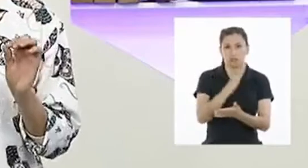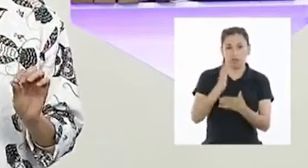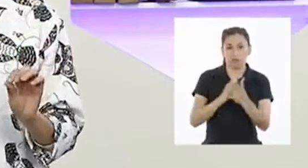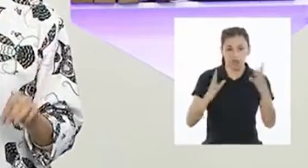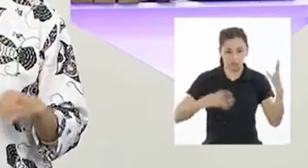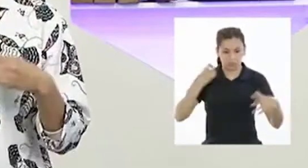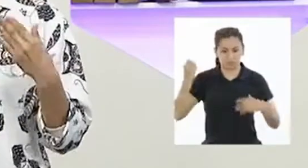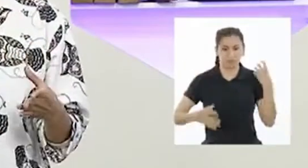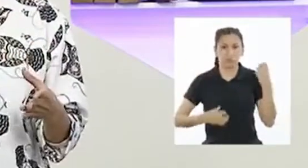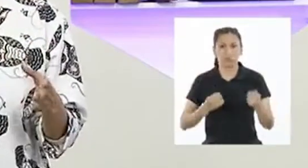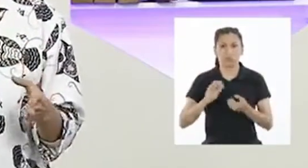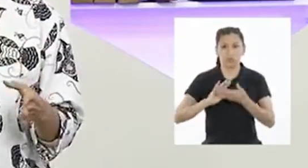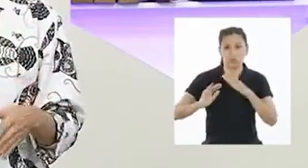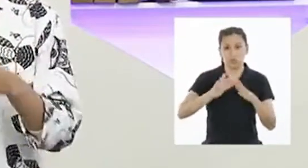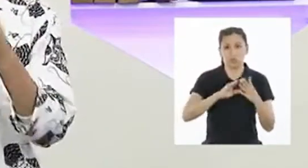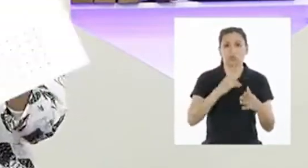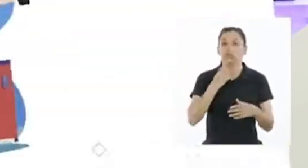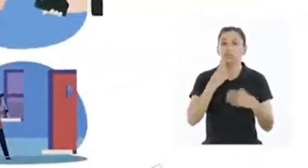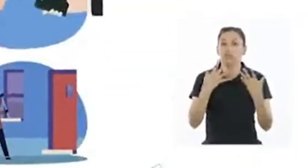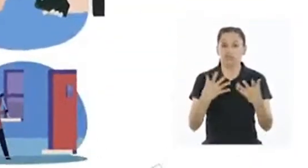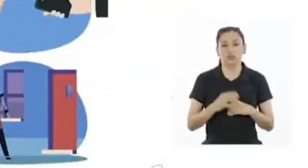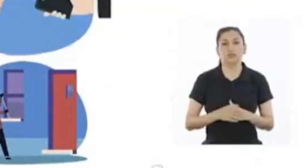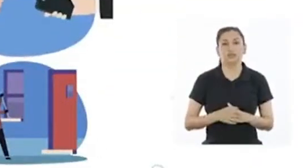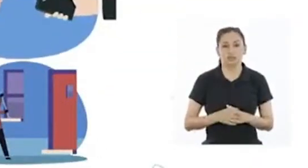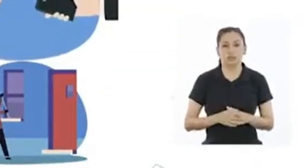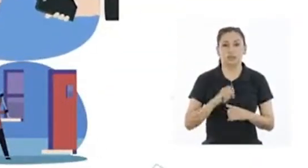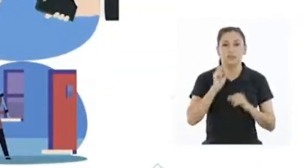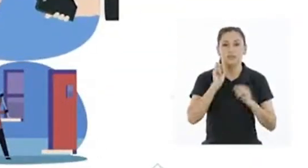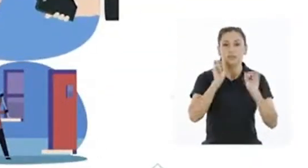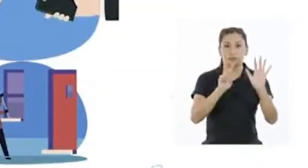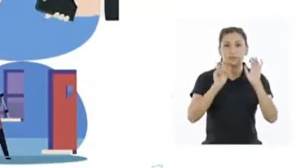hechos delictivos que la población percibe son los siguientes.